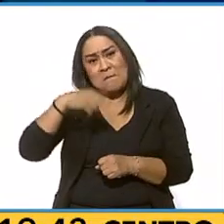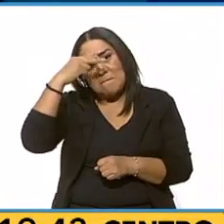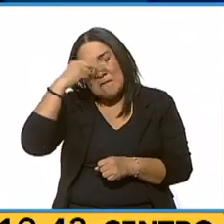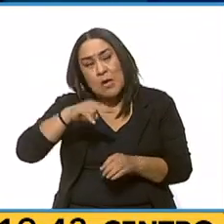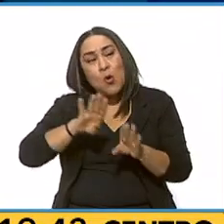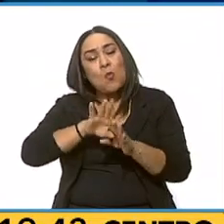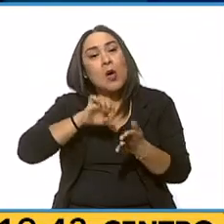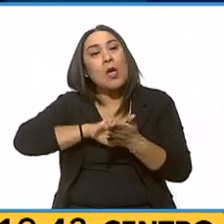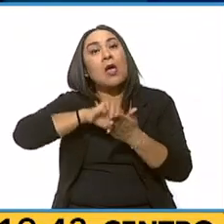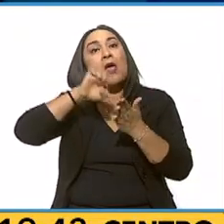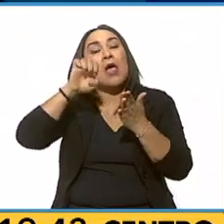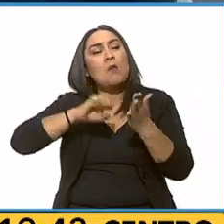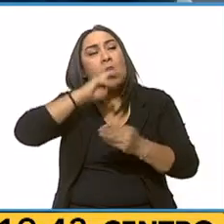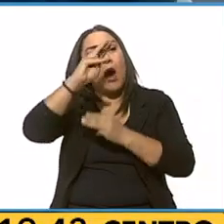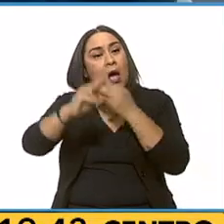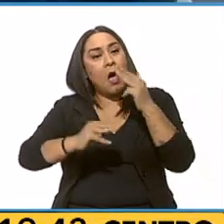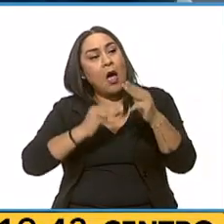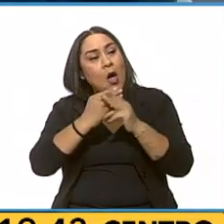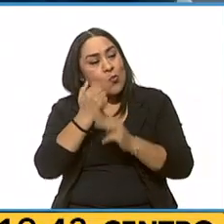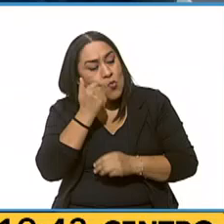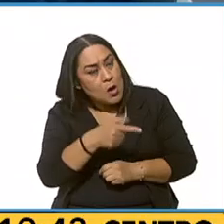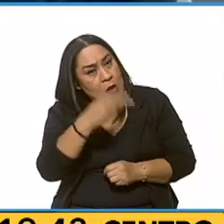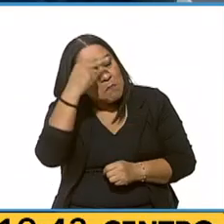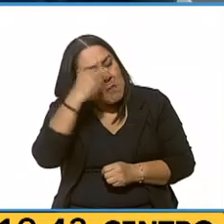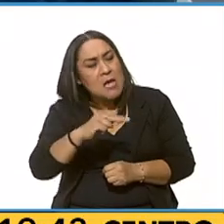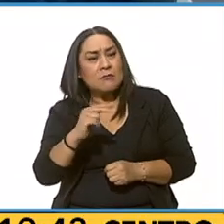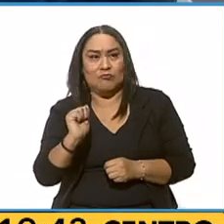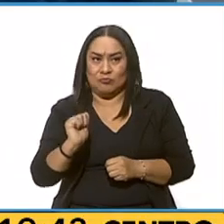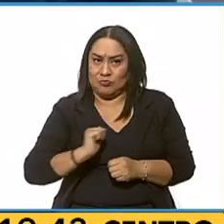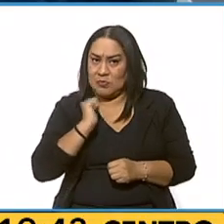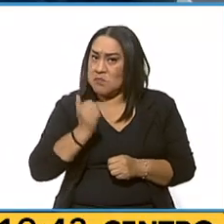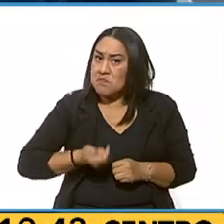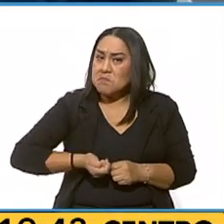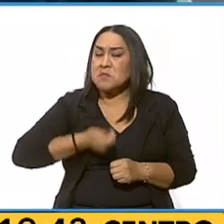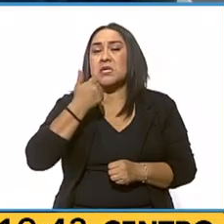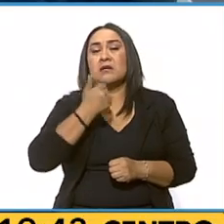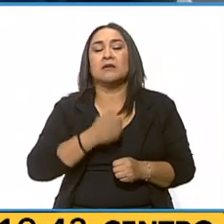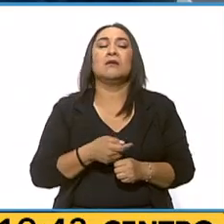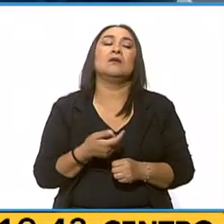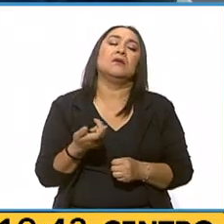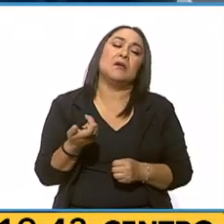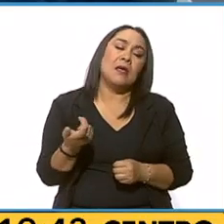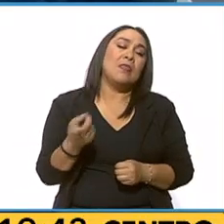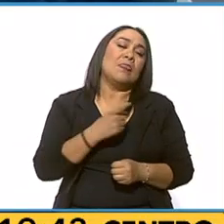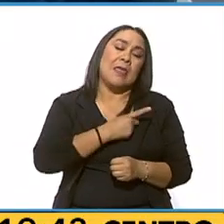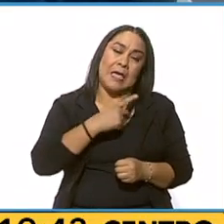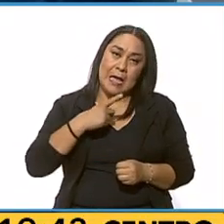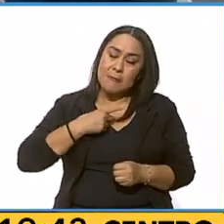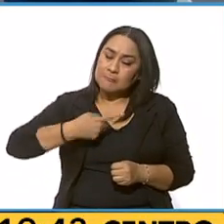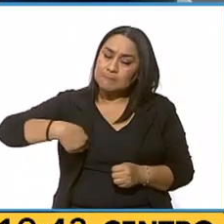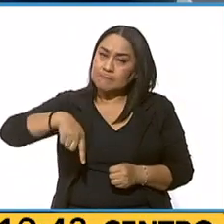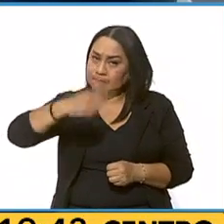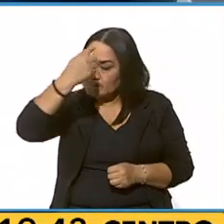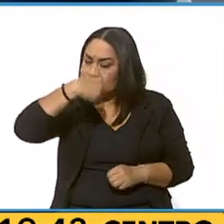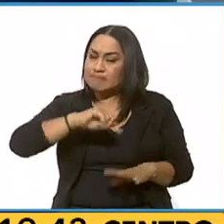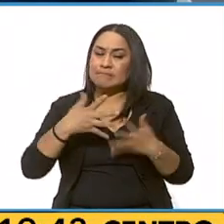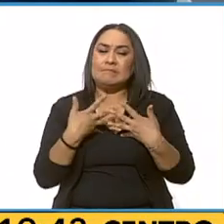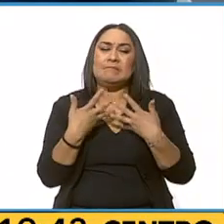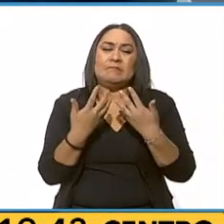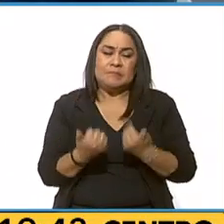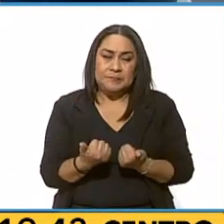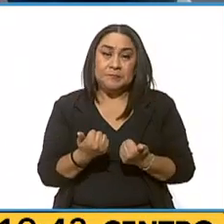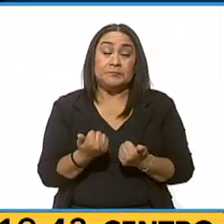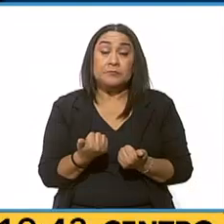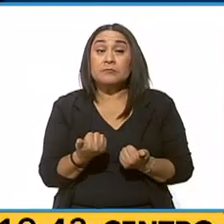las democracias en el mundo, pero tenemos que tomar conciencia de que el